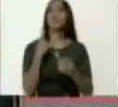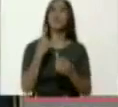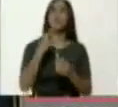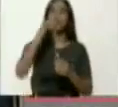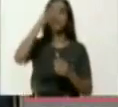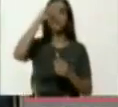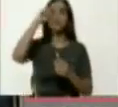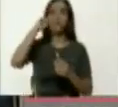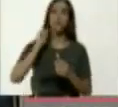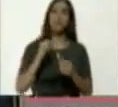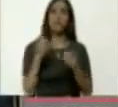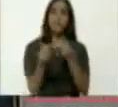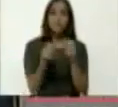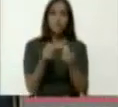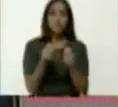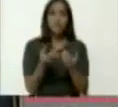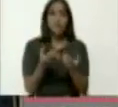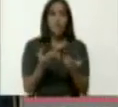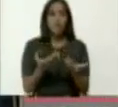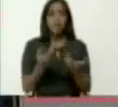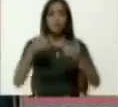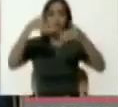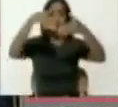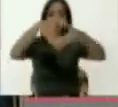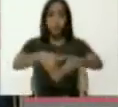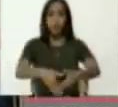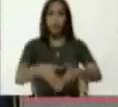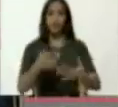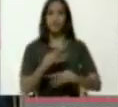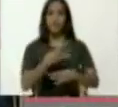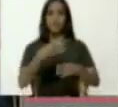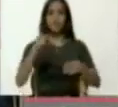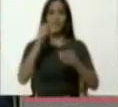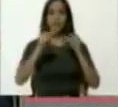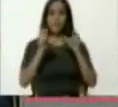que axiológicamente va en detrimento de los intereses de la humanidad.